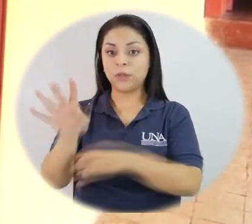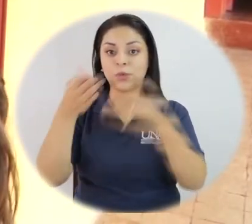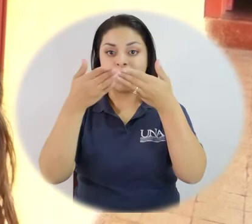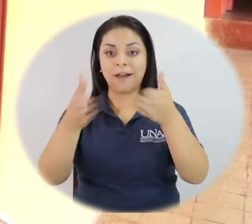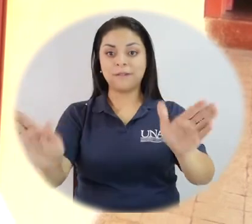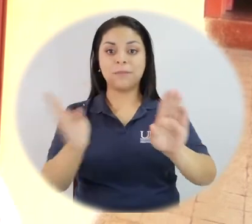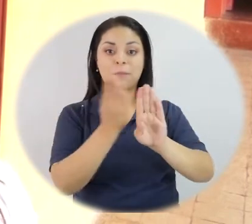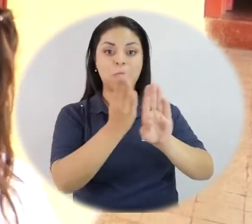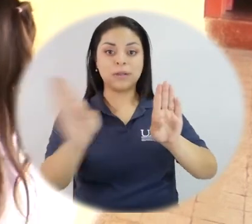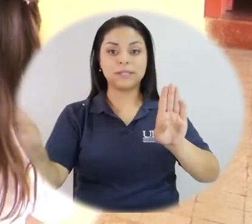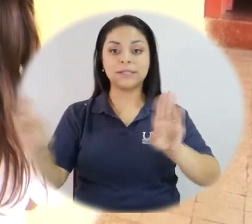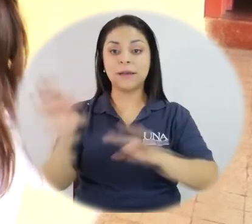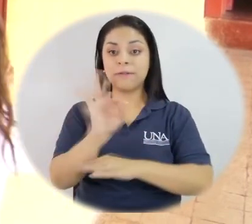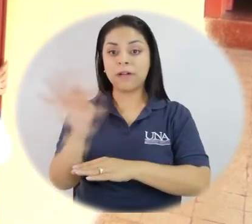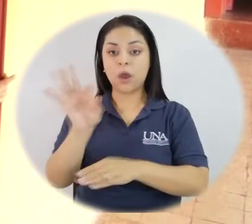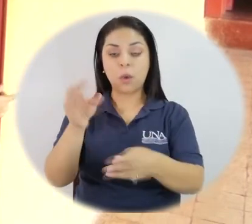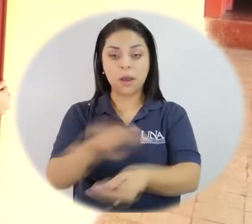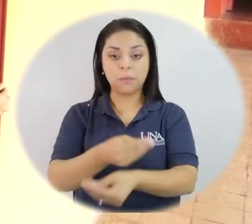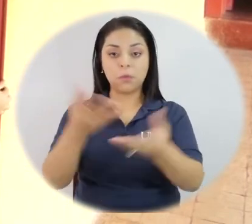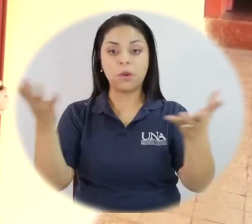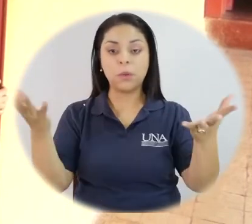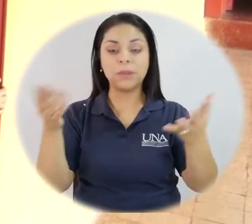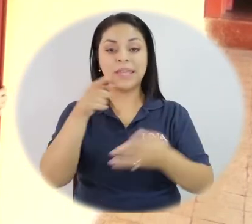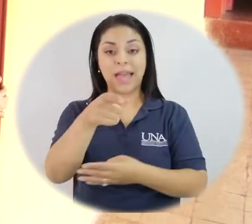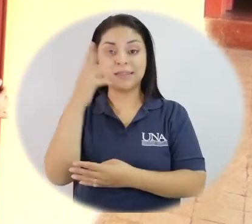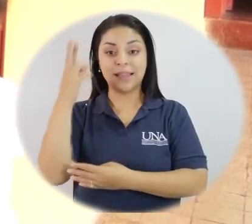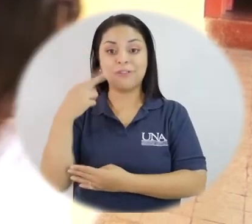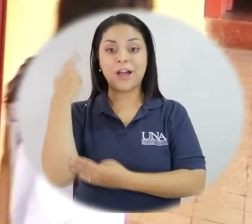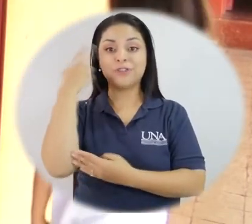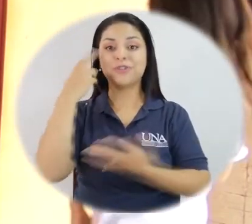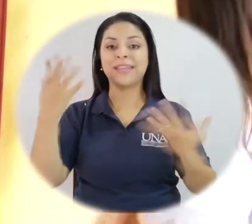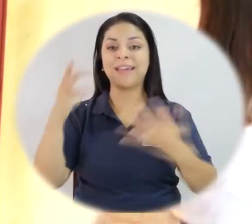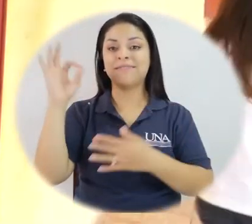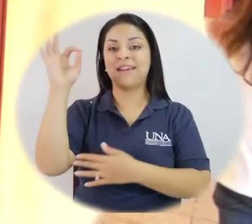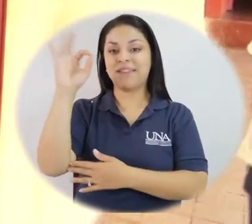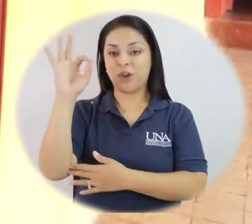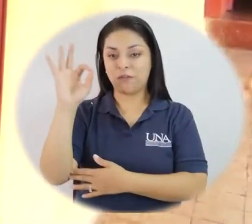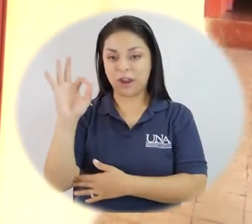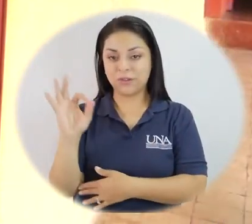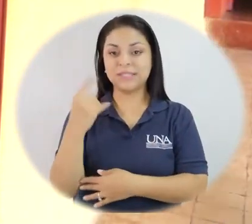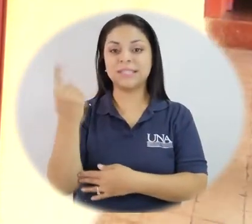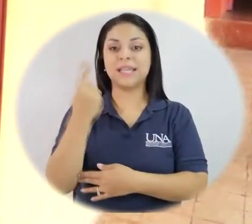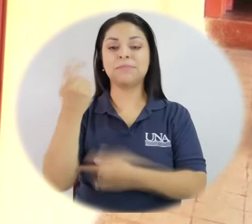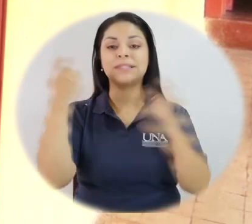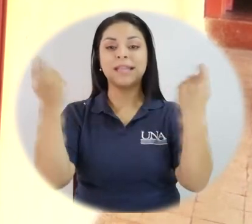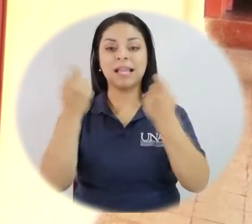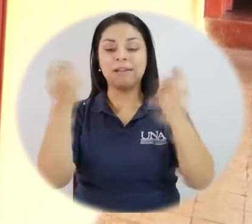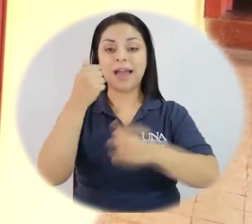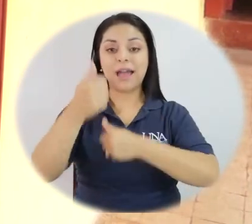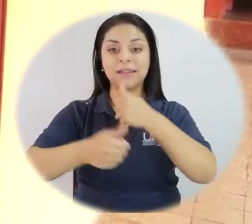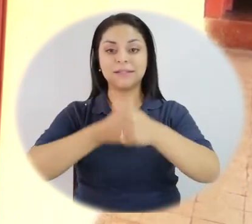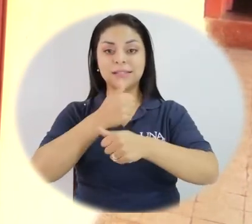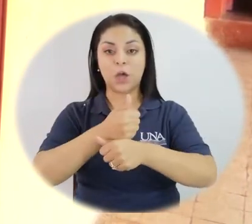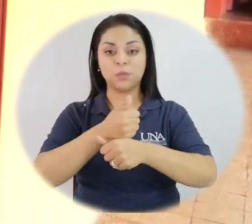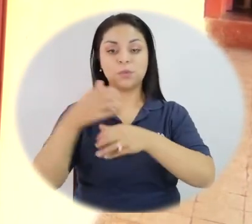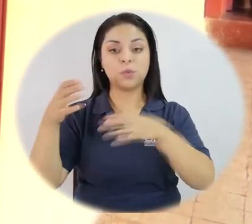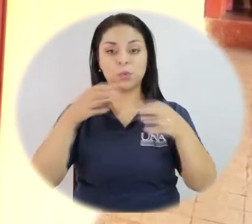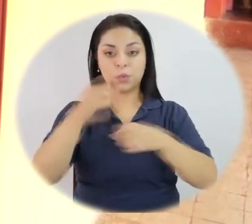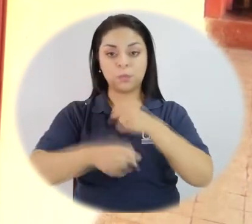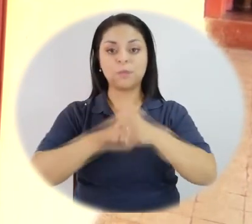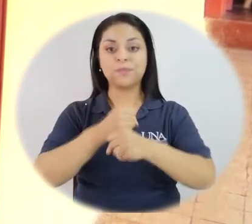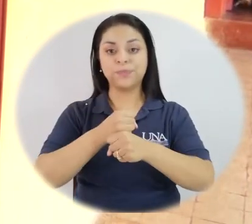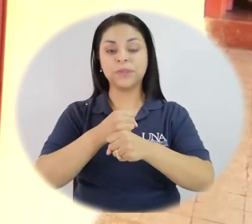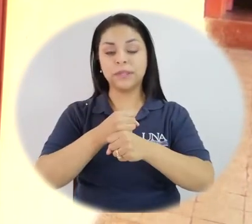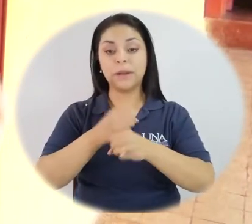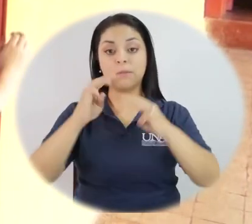en febrero, razón por la cual cada febrero se celebra el aniversario del museo donde abrimos nuestras puertas. Desde